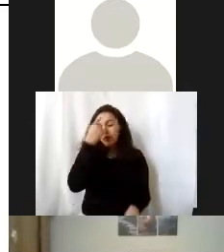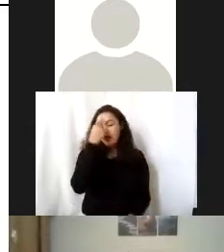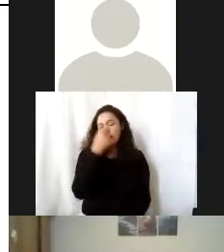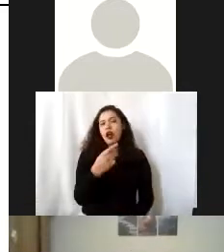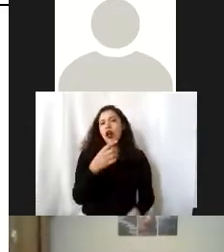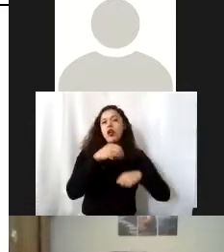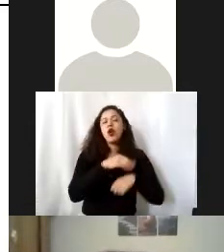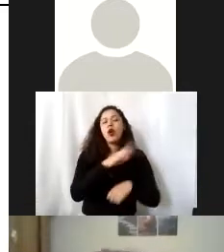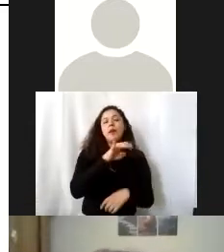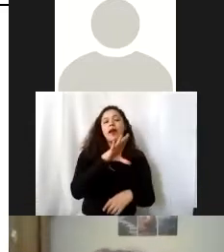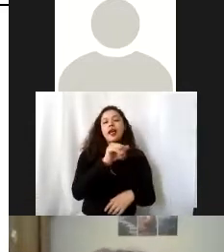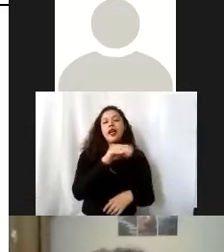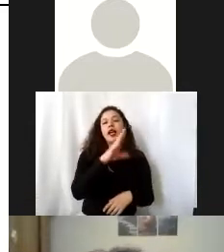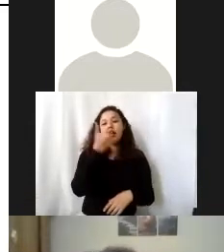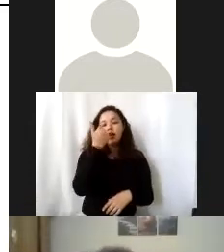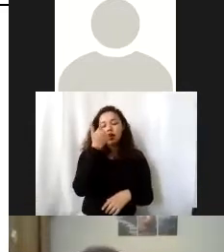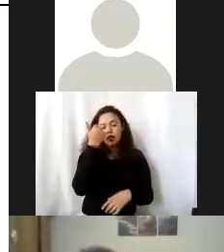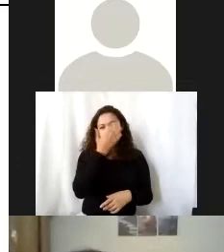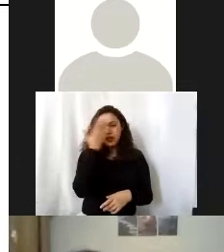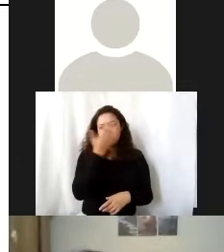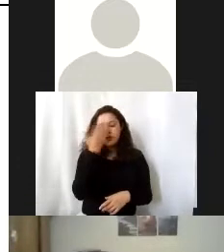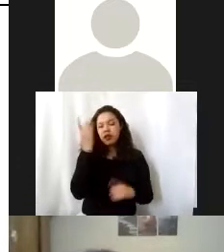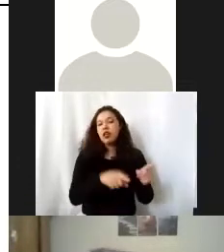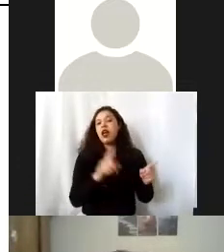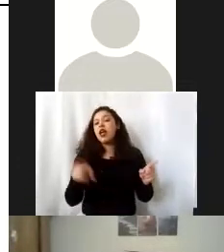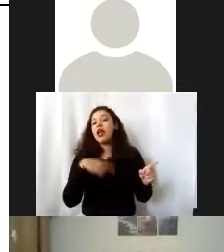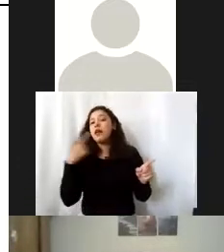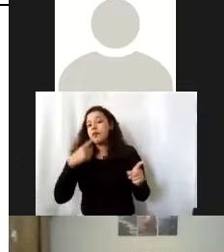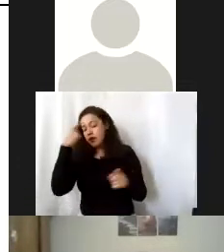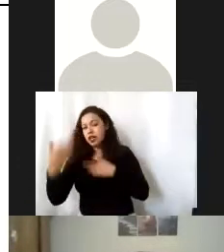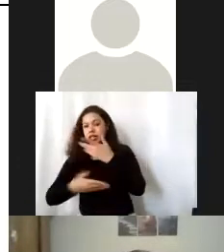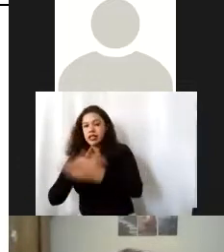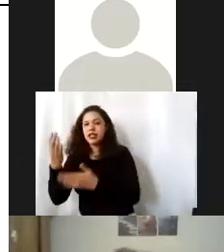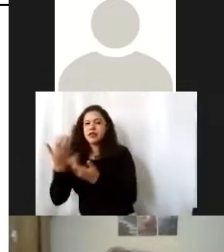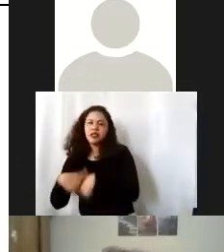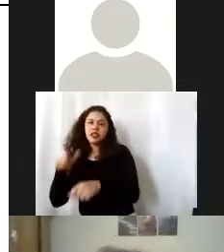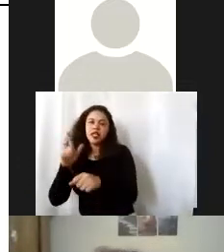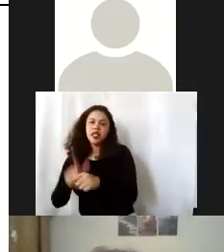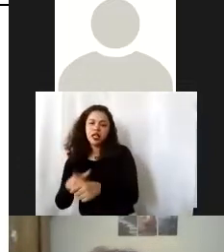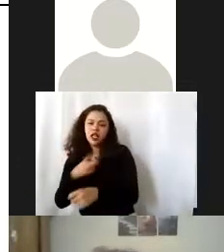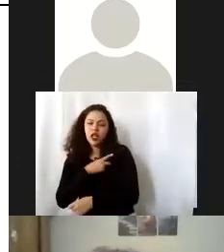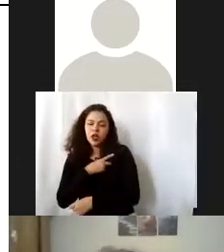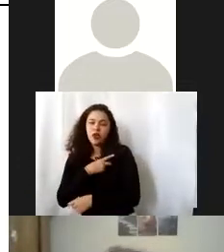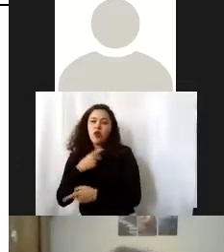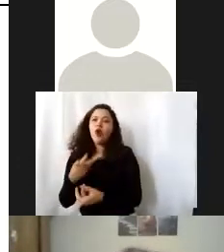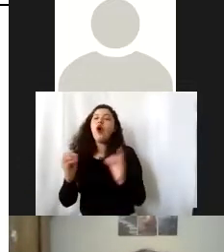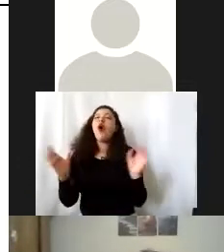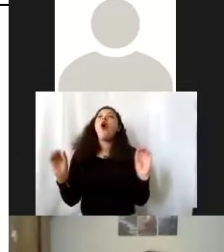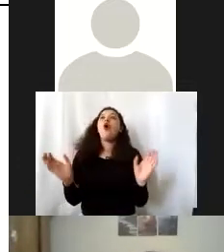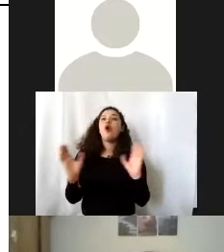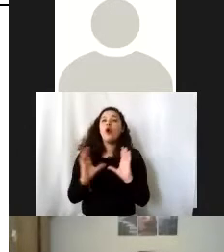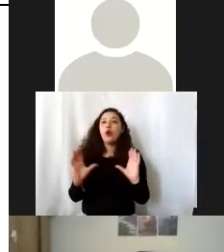una beca académica que para otorgar un servicio de salud o para otorgar el